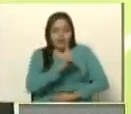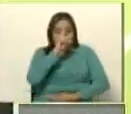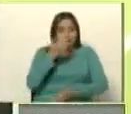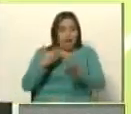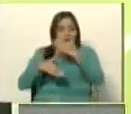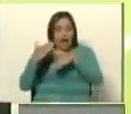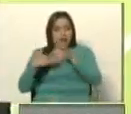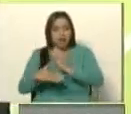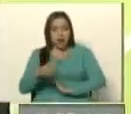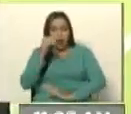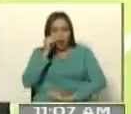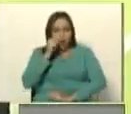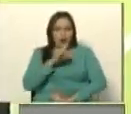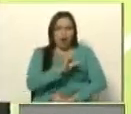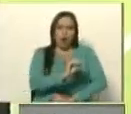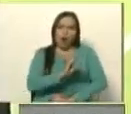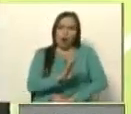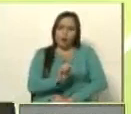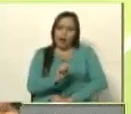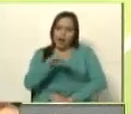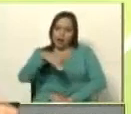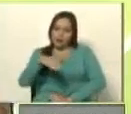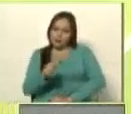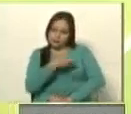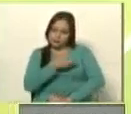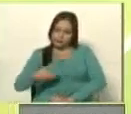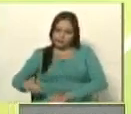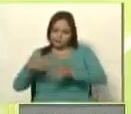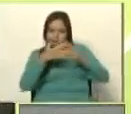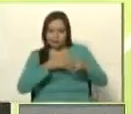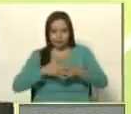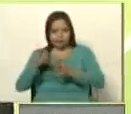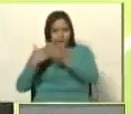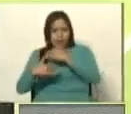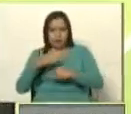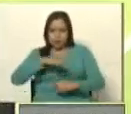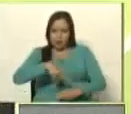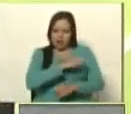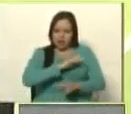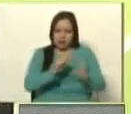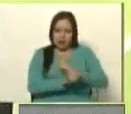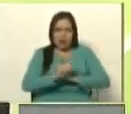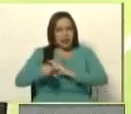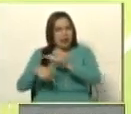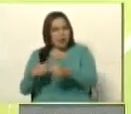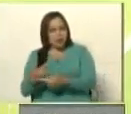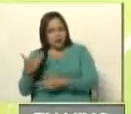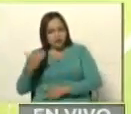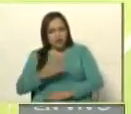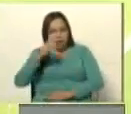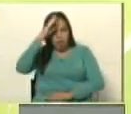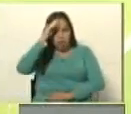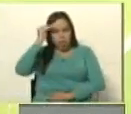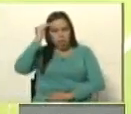Barack Obama las cosas podían cambiar. Luego llegó el señor Donald Trump, pero aquí, por ejemplo, uno